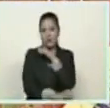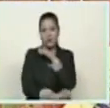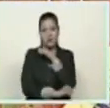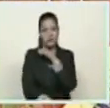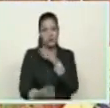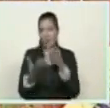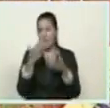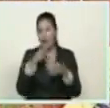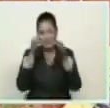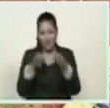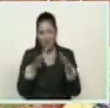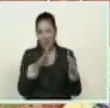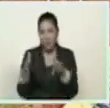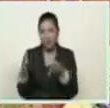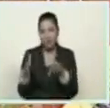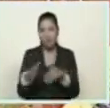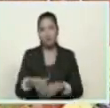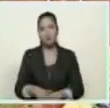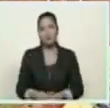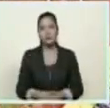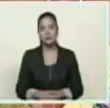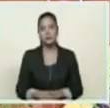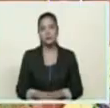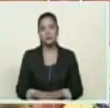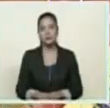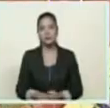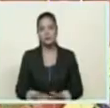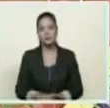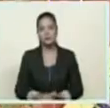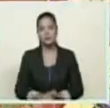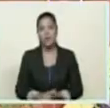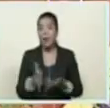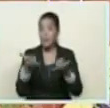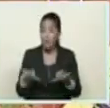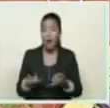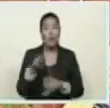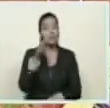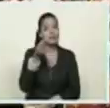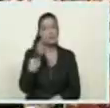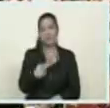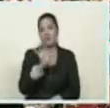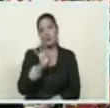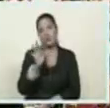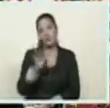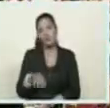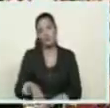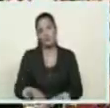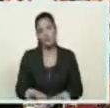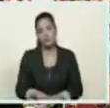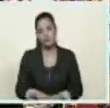inseguro parcializado por ahora por ninguno